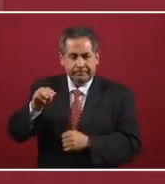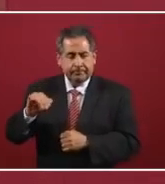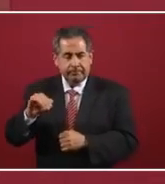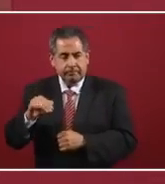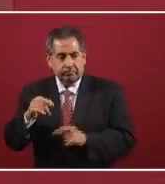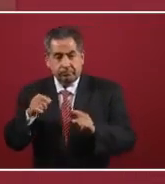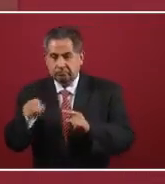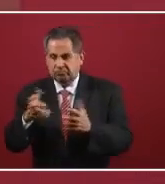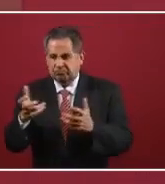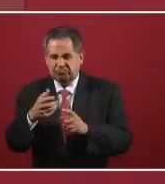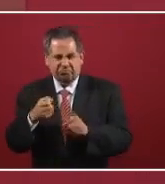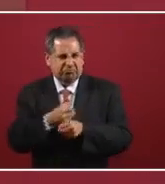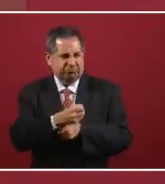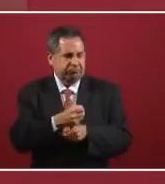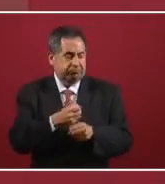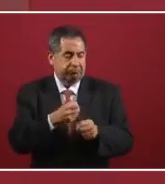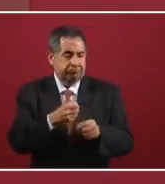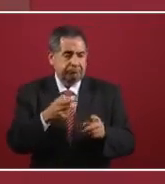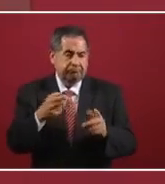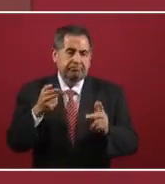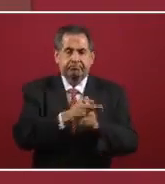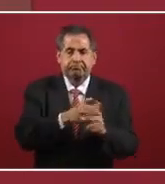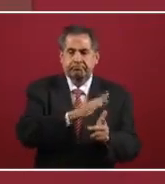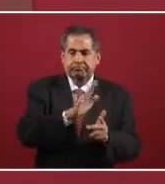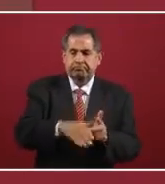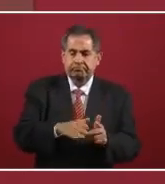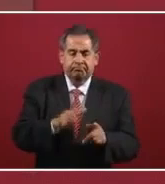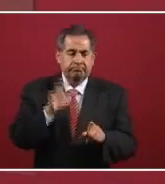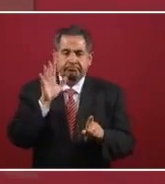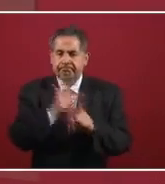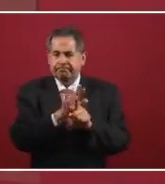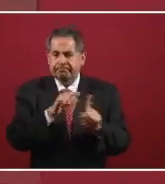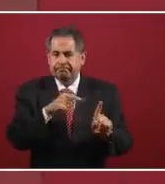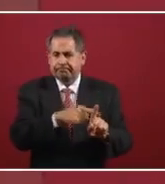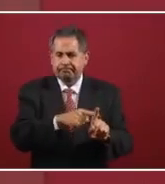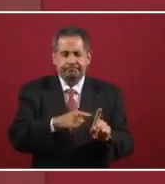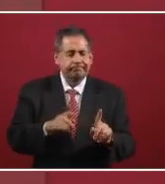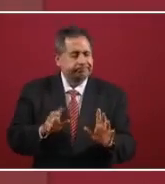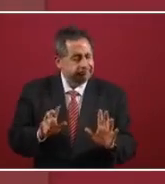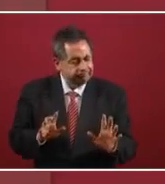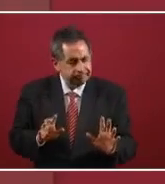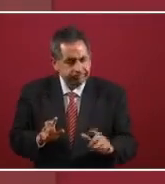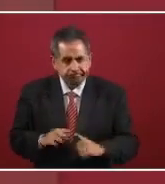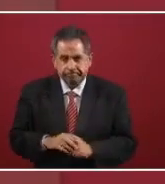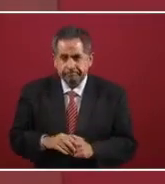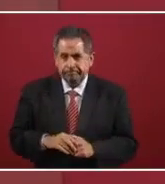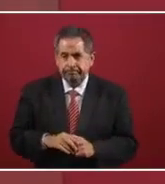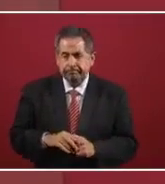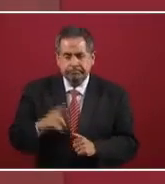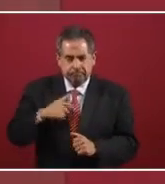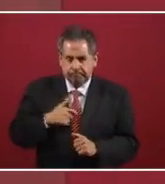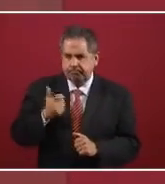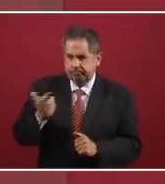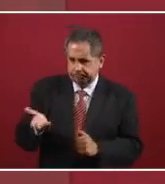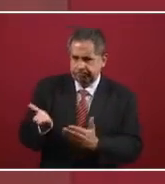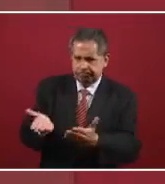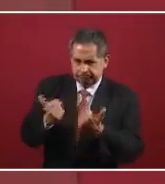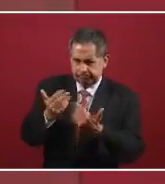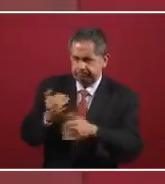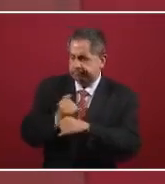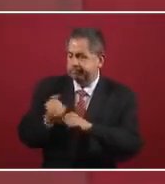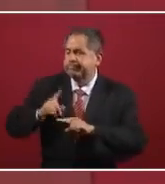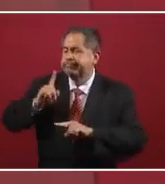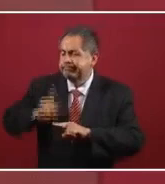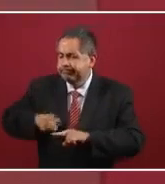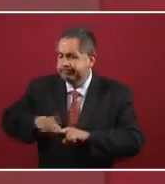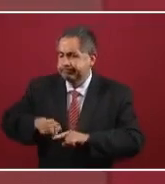que habían actuado en contra del migrante. Estoy pidiendo una investigación